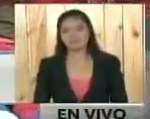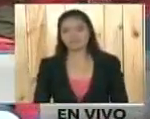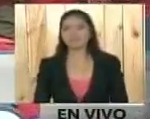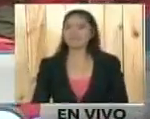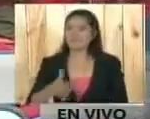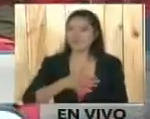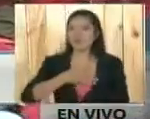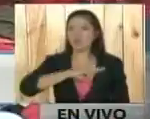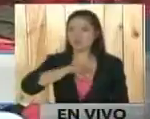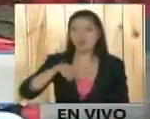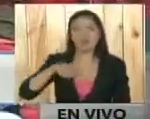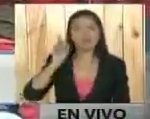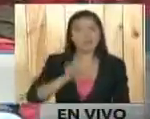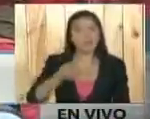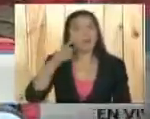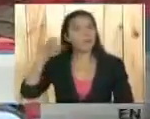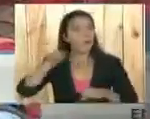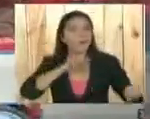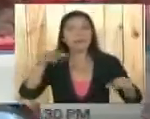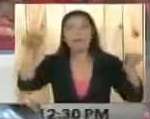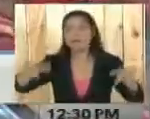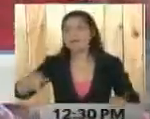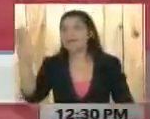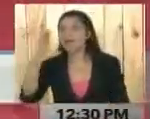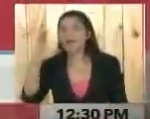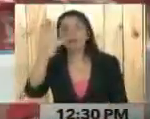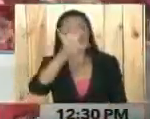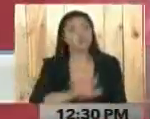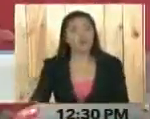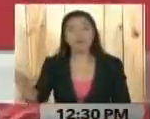Nosotros debemos estar movilizados aquí en Caracas y en toda Venezuela.